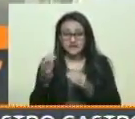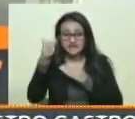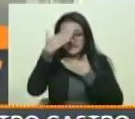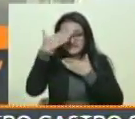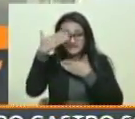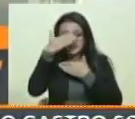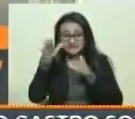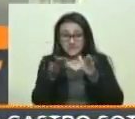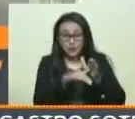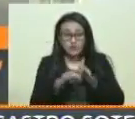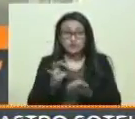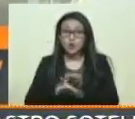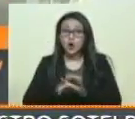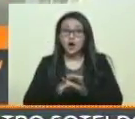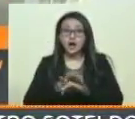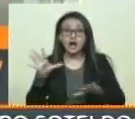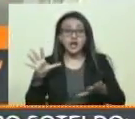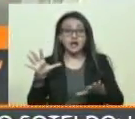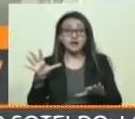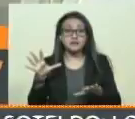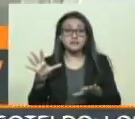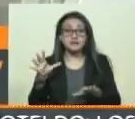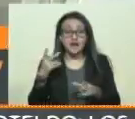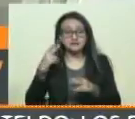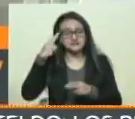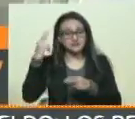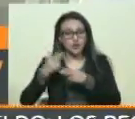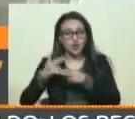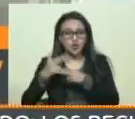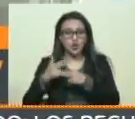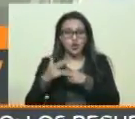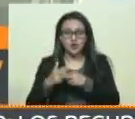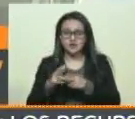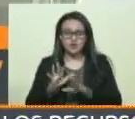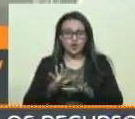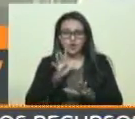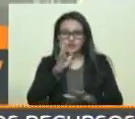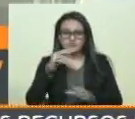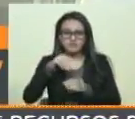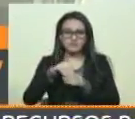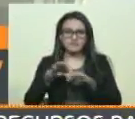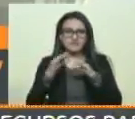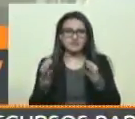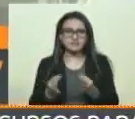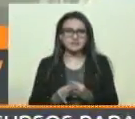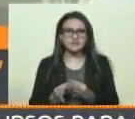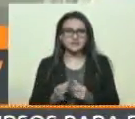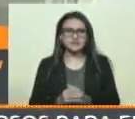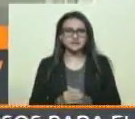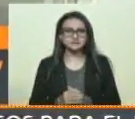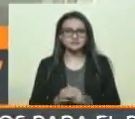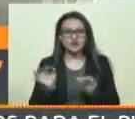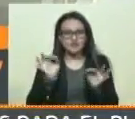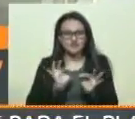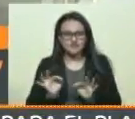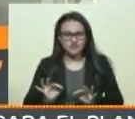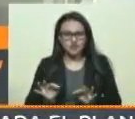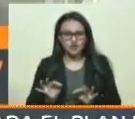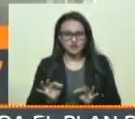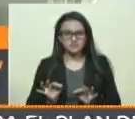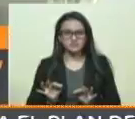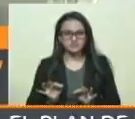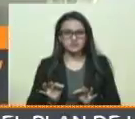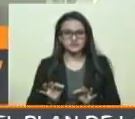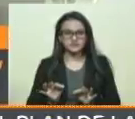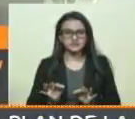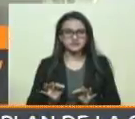delito muy grave y causa efectos psicológicos y devastadores en la familia, y medidas tácticas complementarias, así